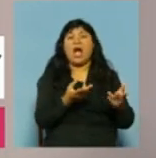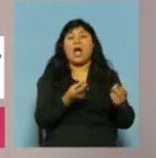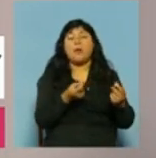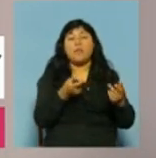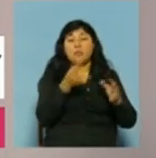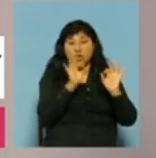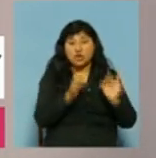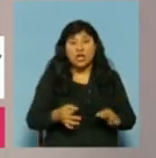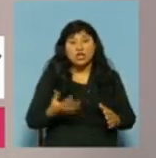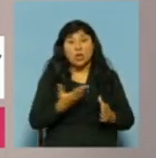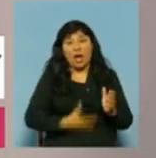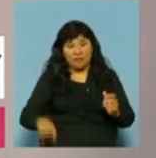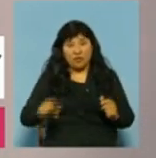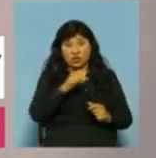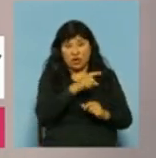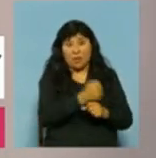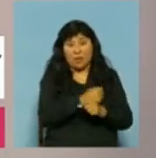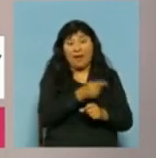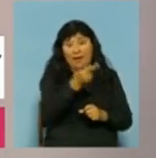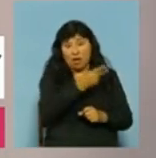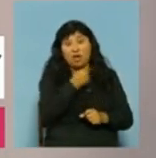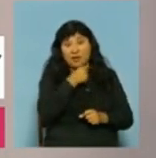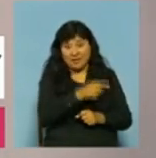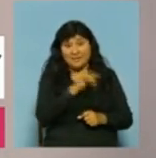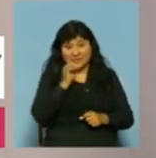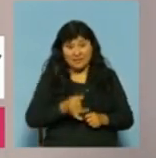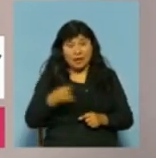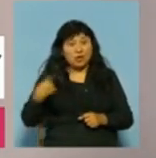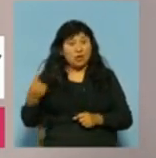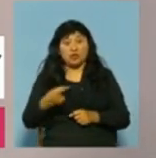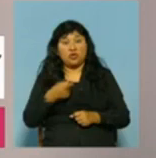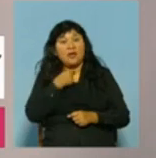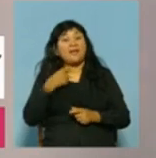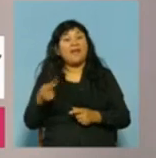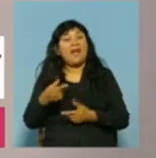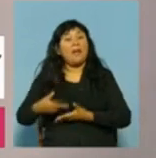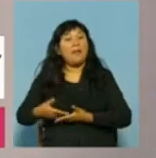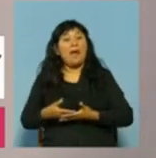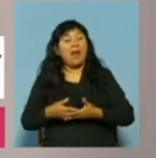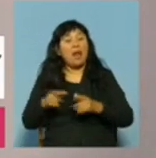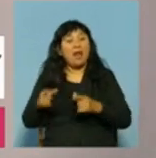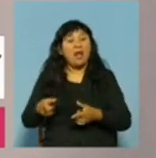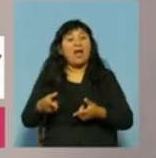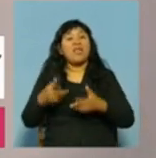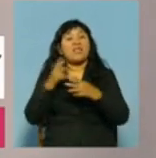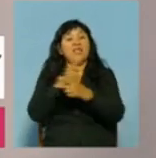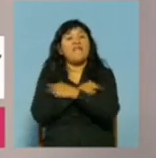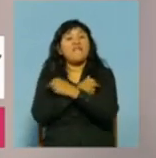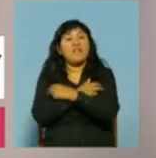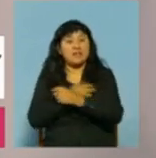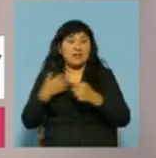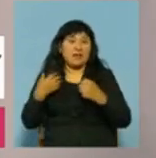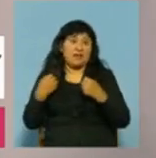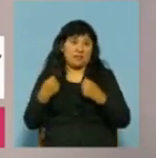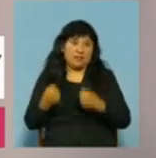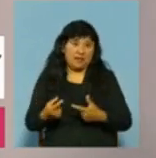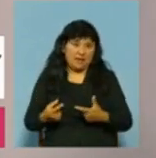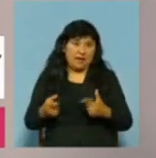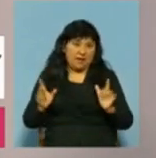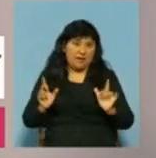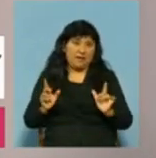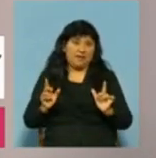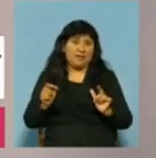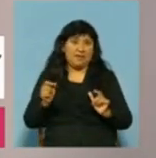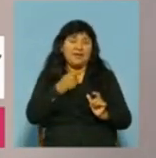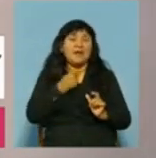si los dirigentes políticos no somos capaces de defender al ser más indefenso de la naturaleza que es el niño por nacer no le vamos a defender los